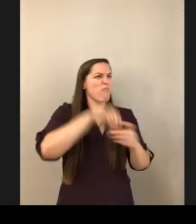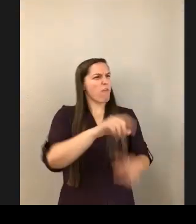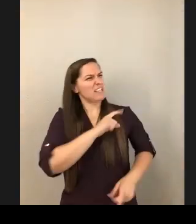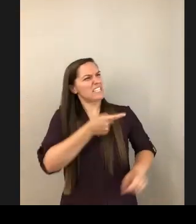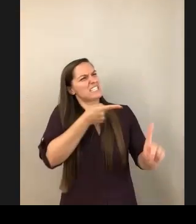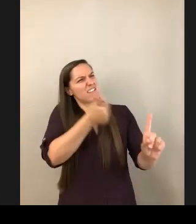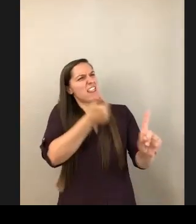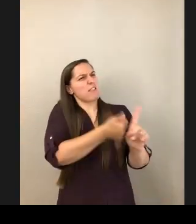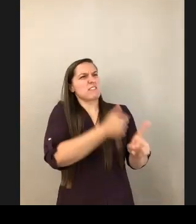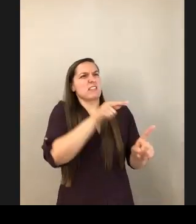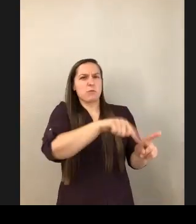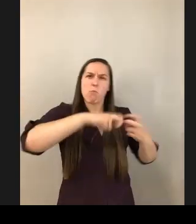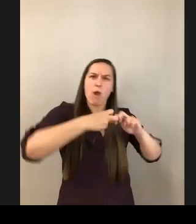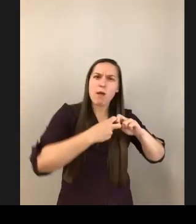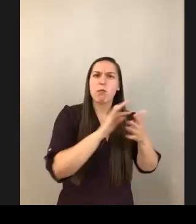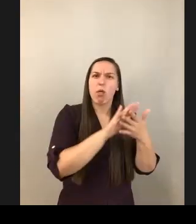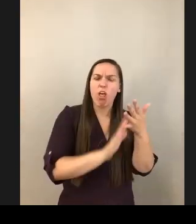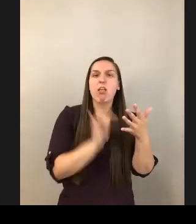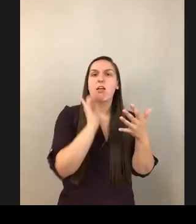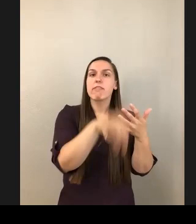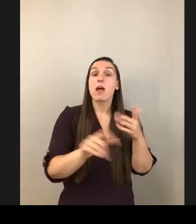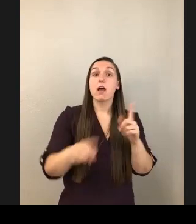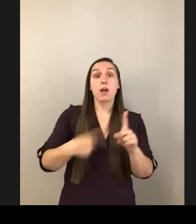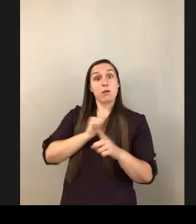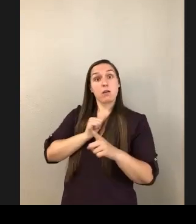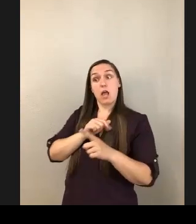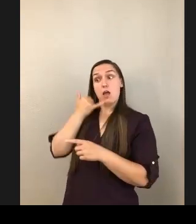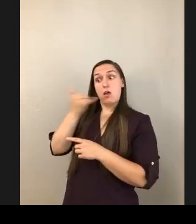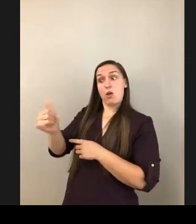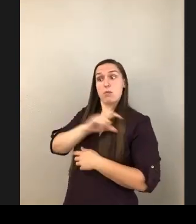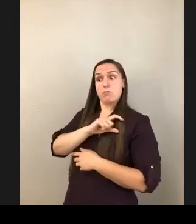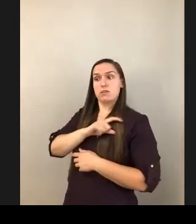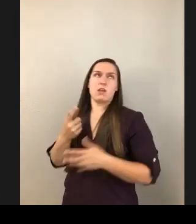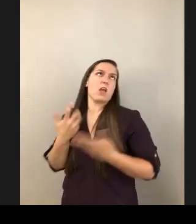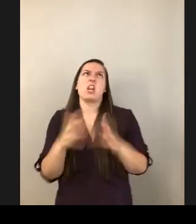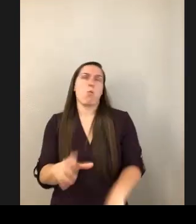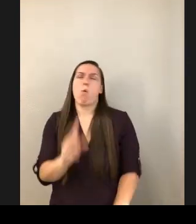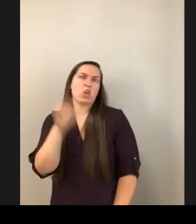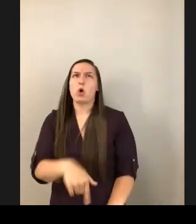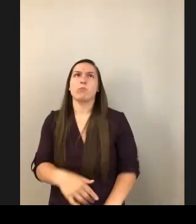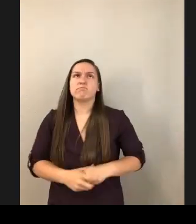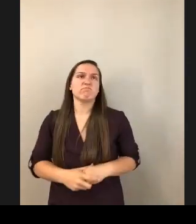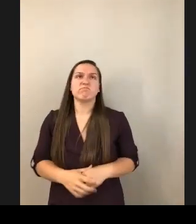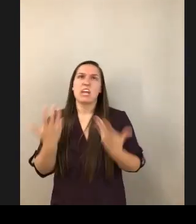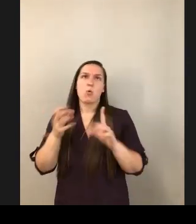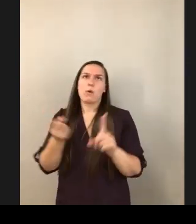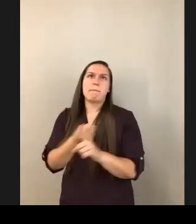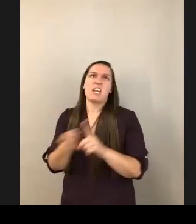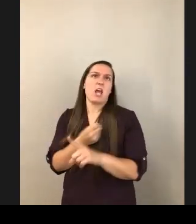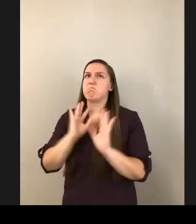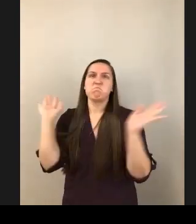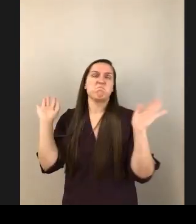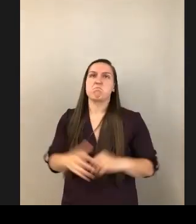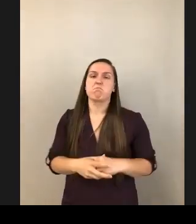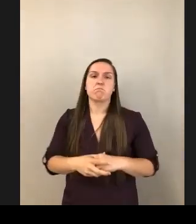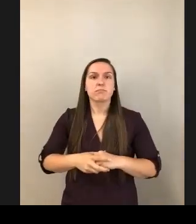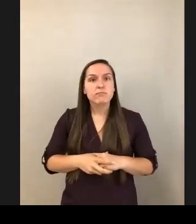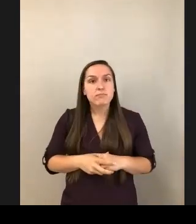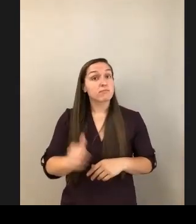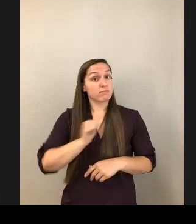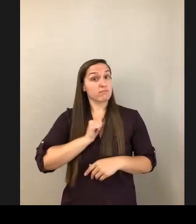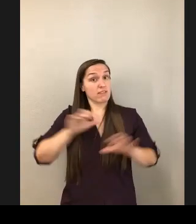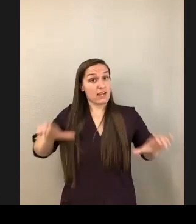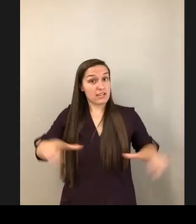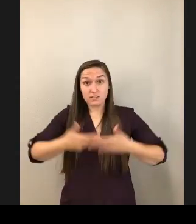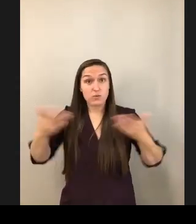pero algunas personas dicen, ¿cómo te atreves a involucrar a la policía? Yo no quiero acercarme ahí porque no